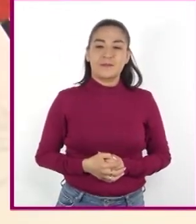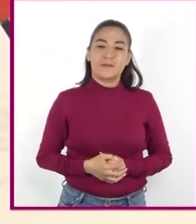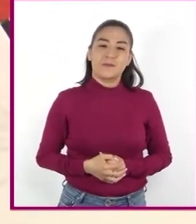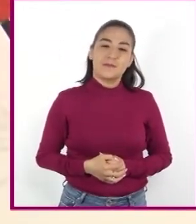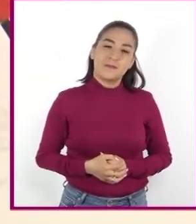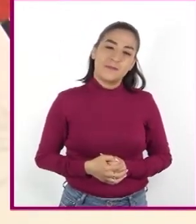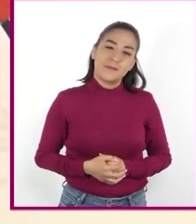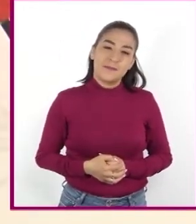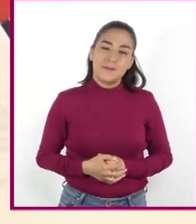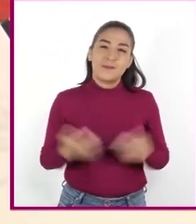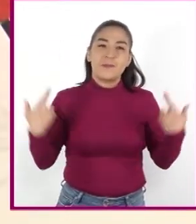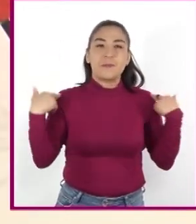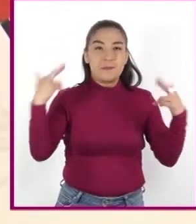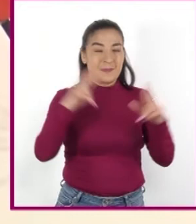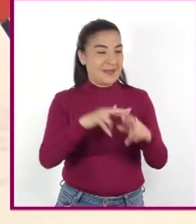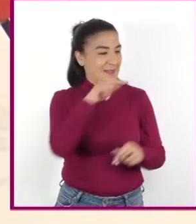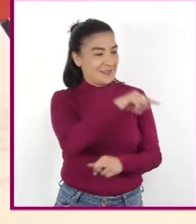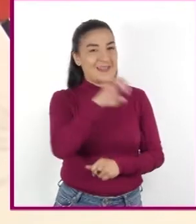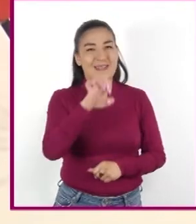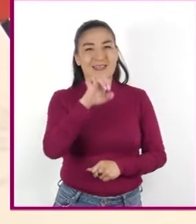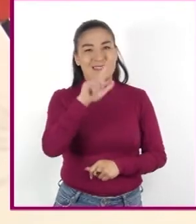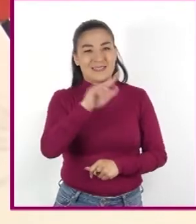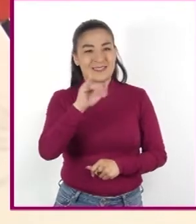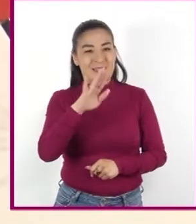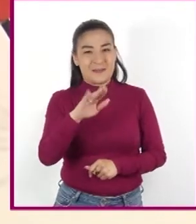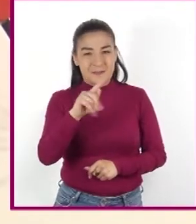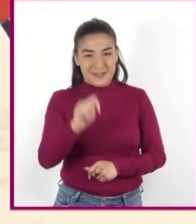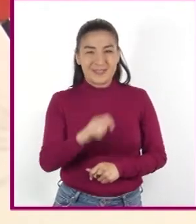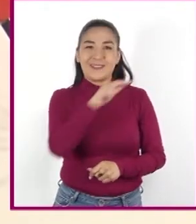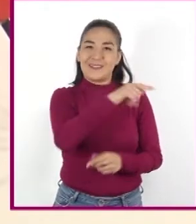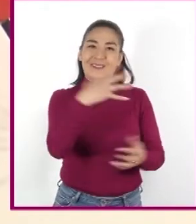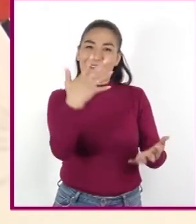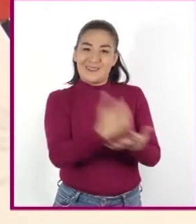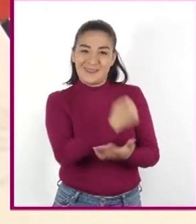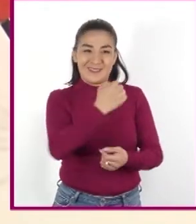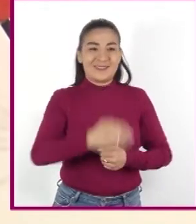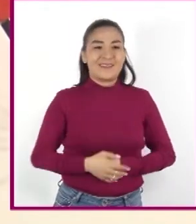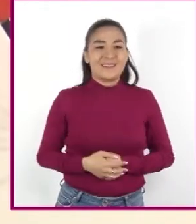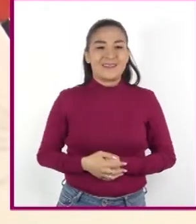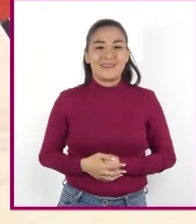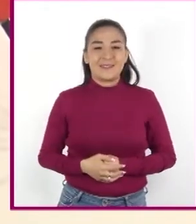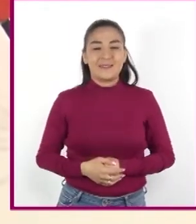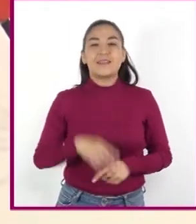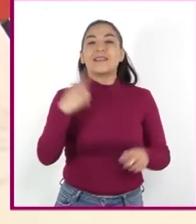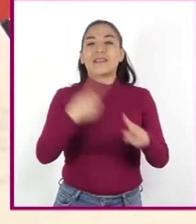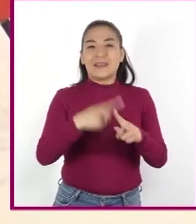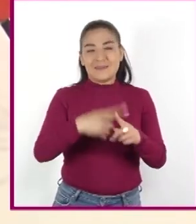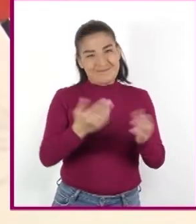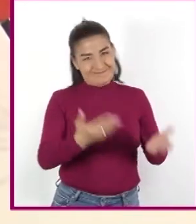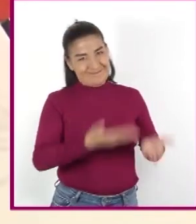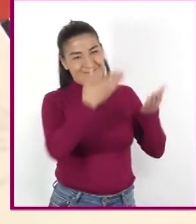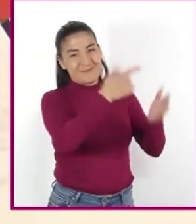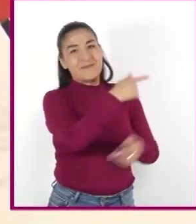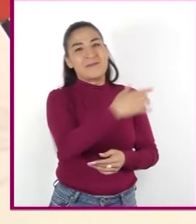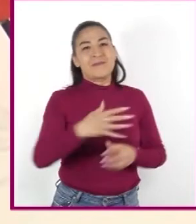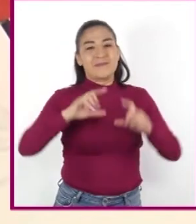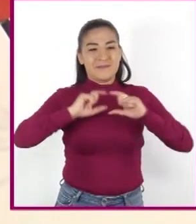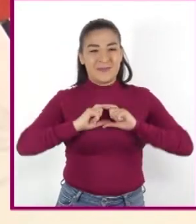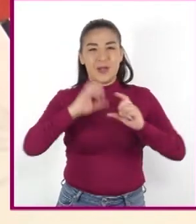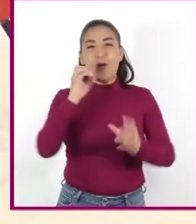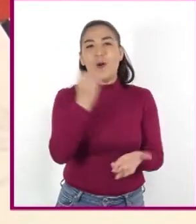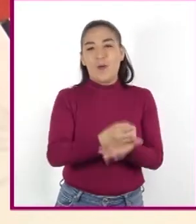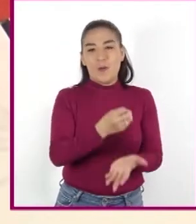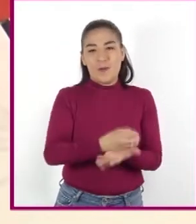la maestra Elizabeth es quien gana. Le vamos a hacer entrega de su medalla de oro.